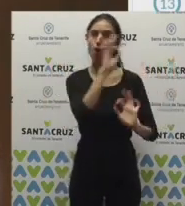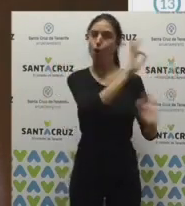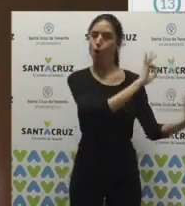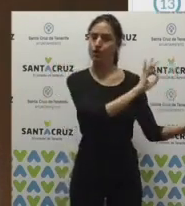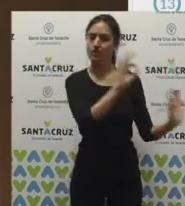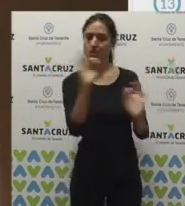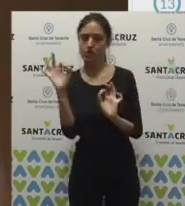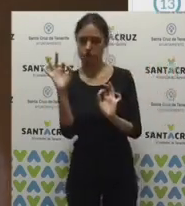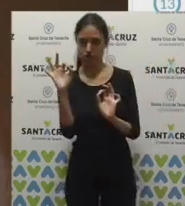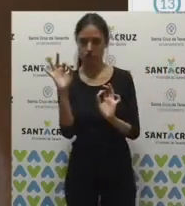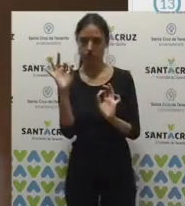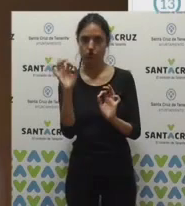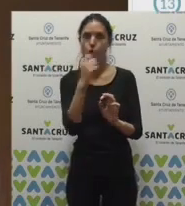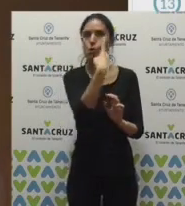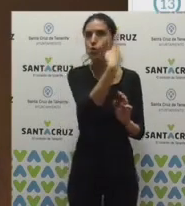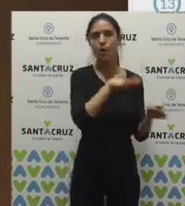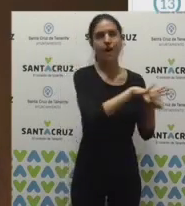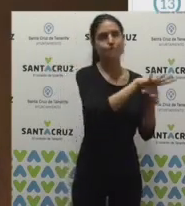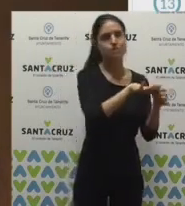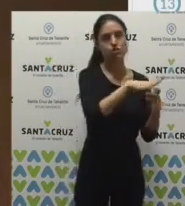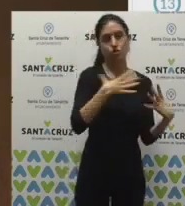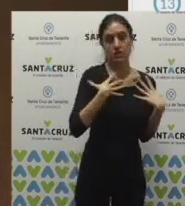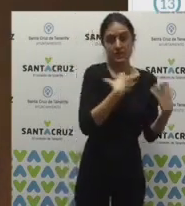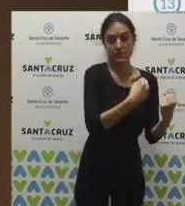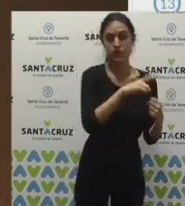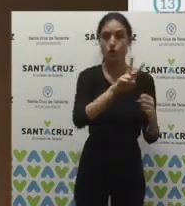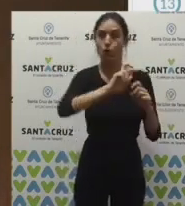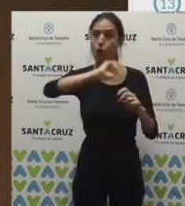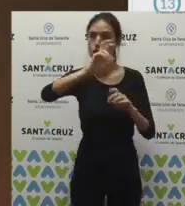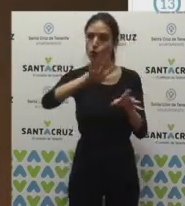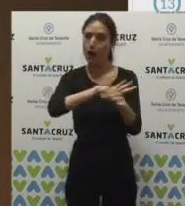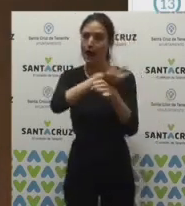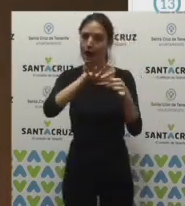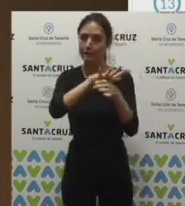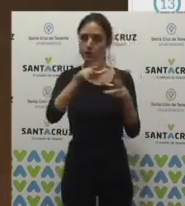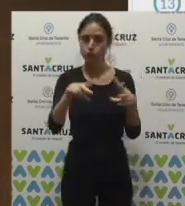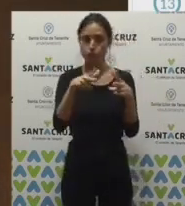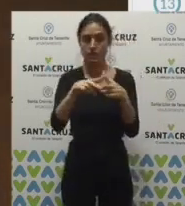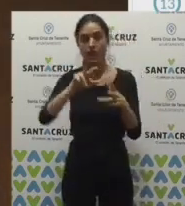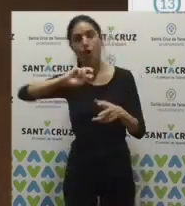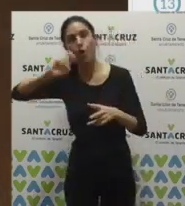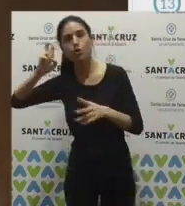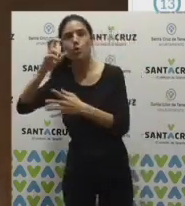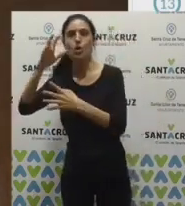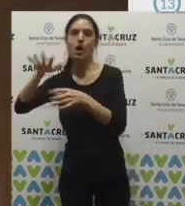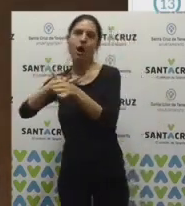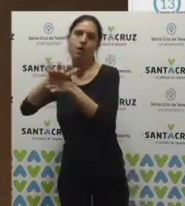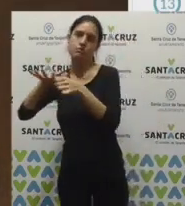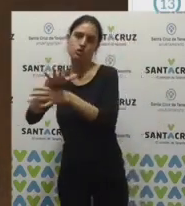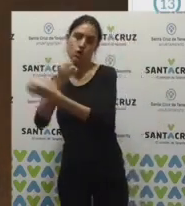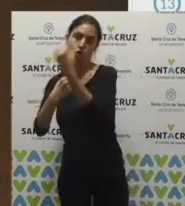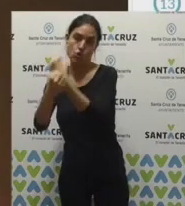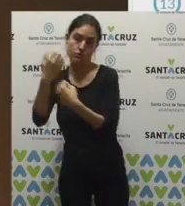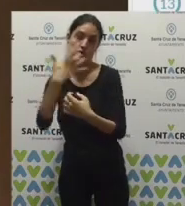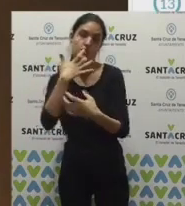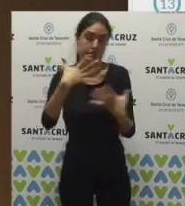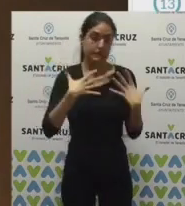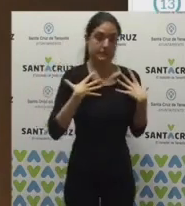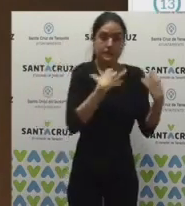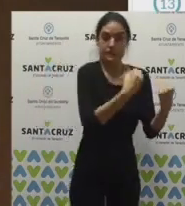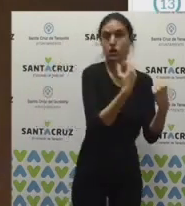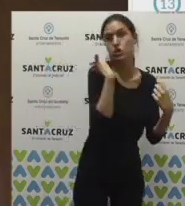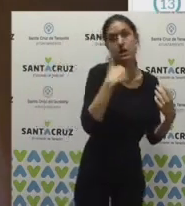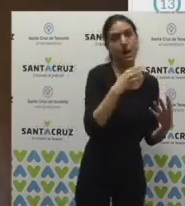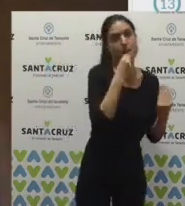uno de ellos es el ámbito sanitario otro es el social y otros el económico en la medida en que el sanitario se ha ido superando